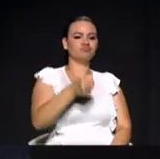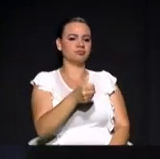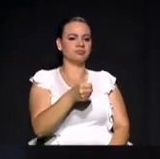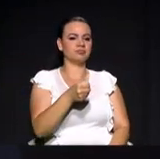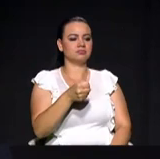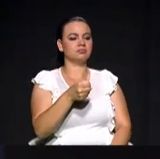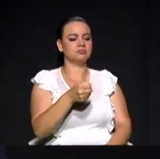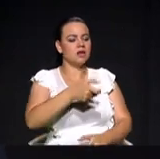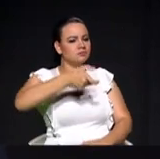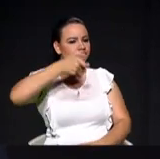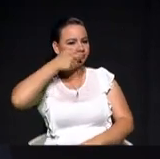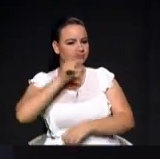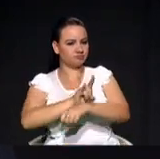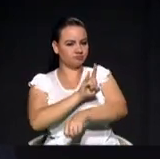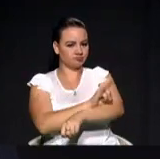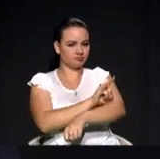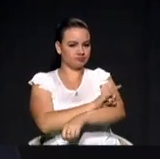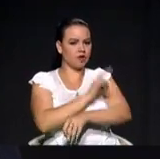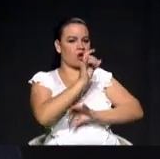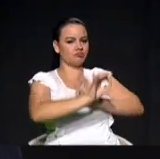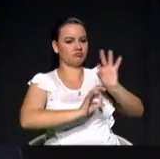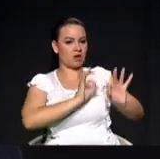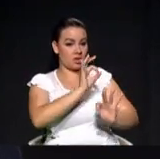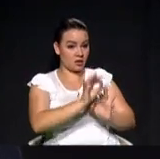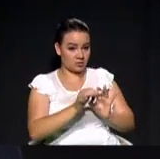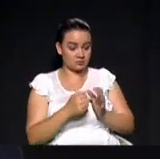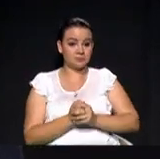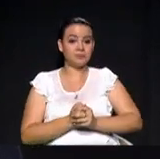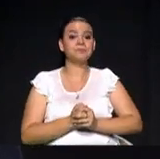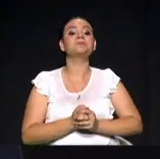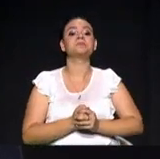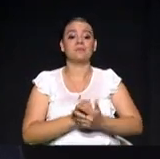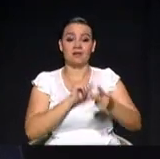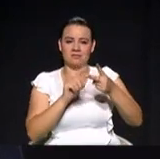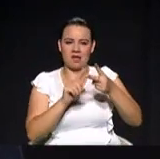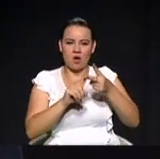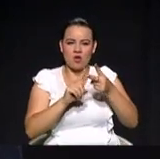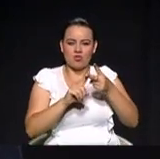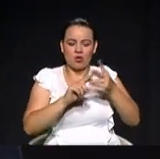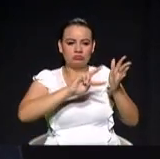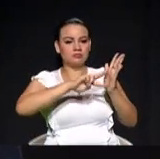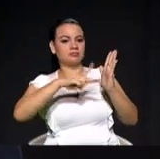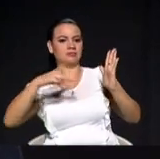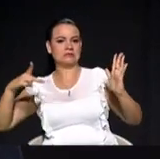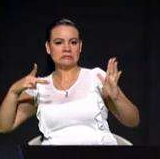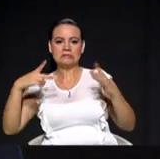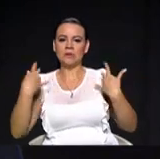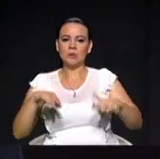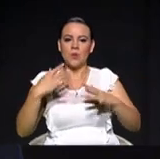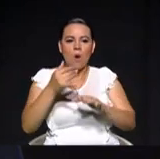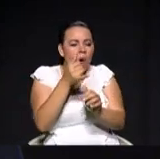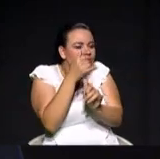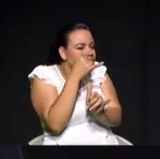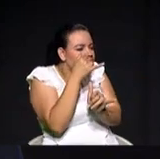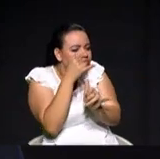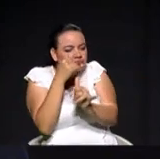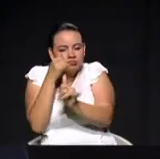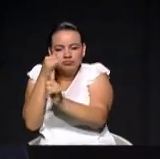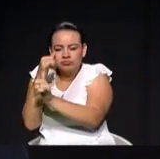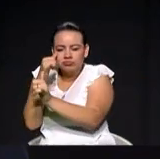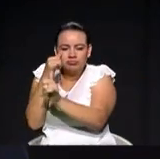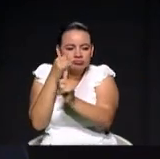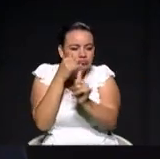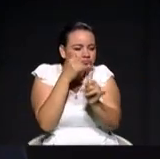igualmente vamos a incrementar el uso de tecnología de alta gama para controlar y vigilar todo lo que tiene que ver con